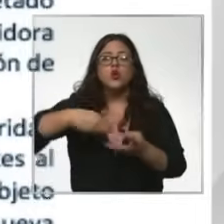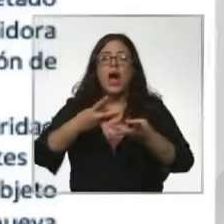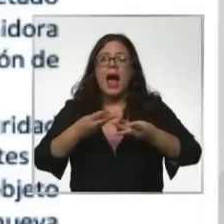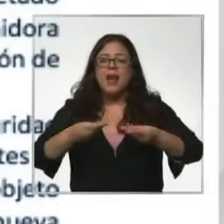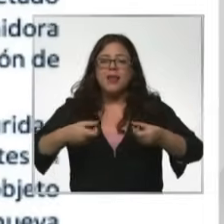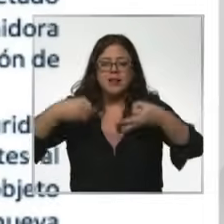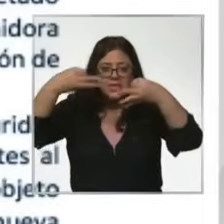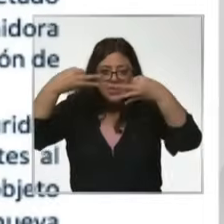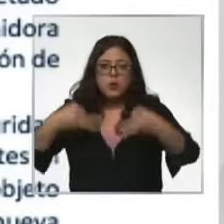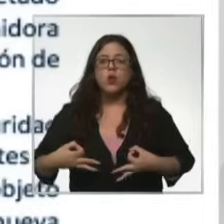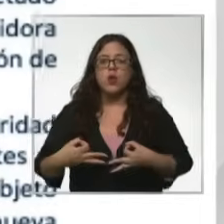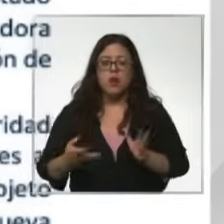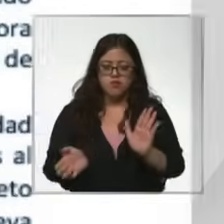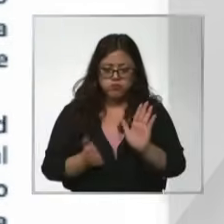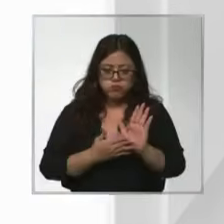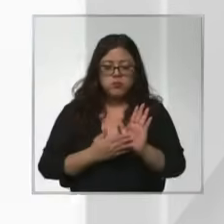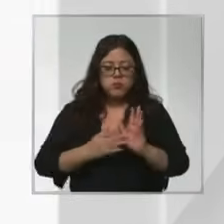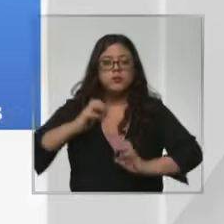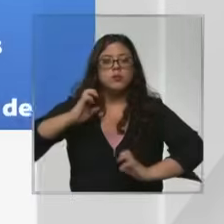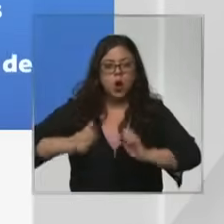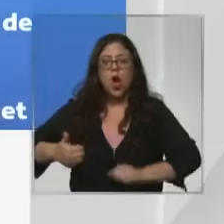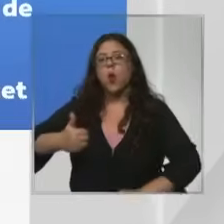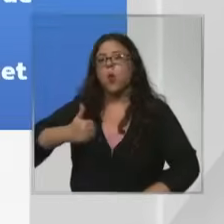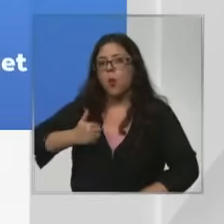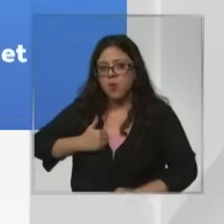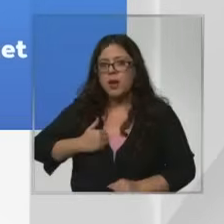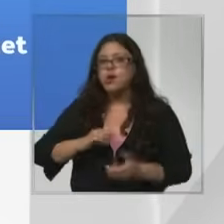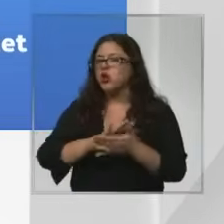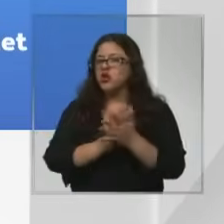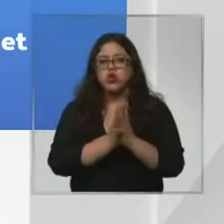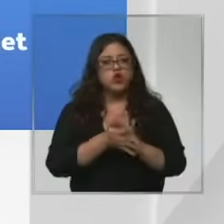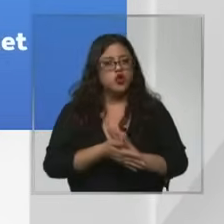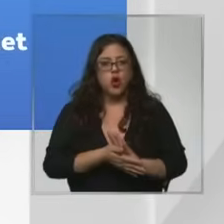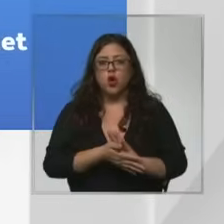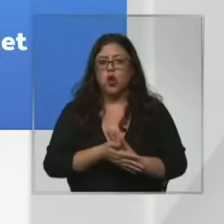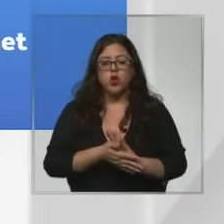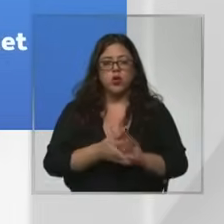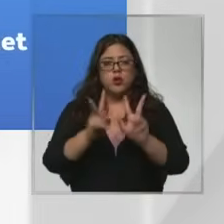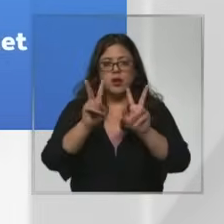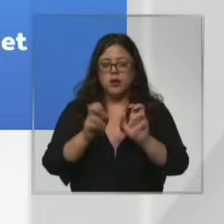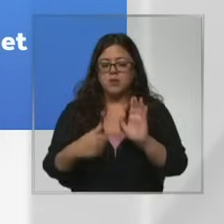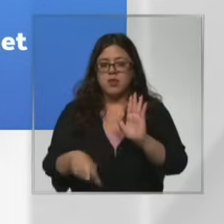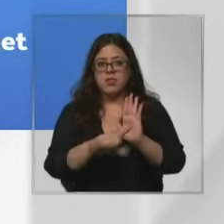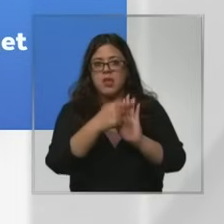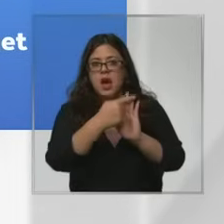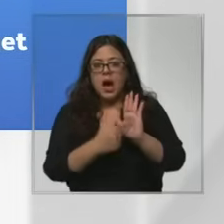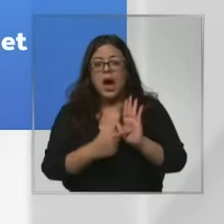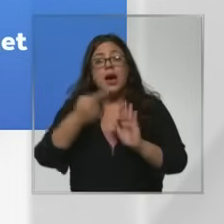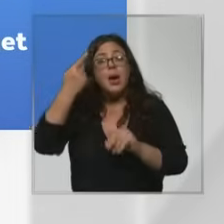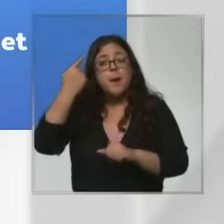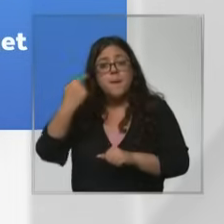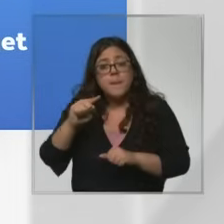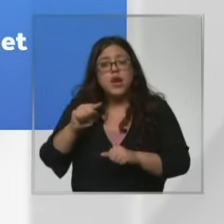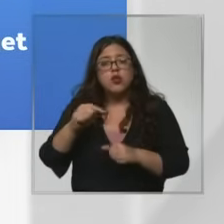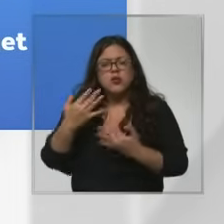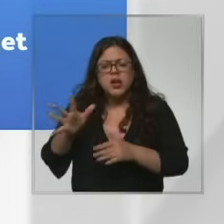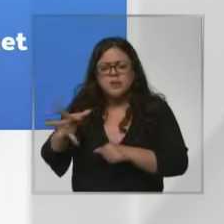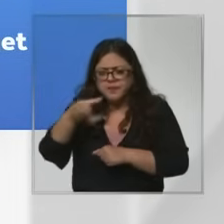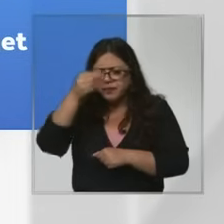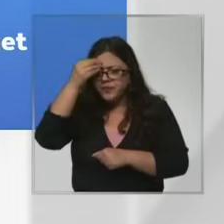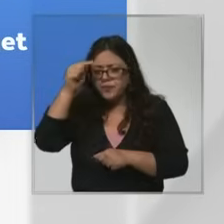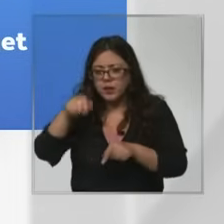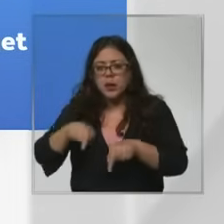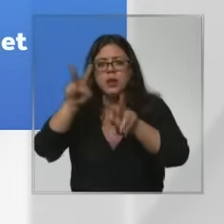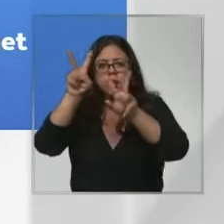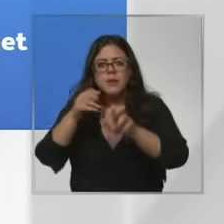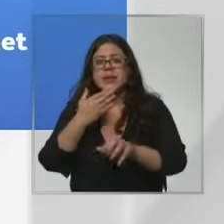y seguridad comprobada y como empresa cumplimos todas las regulaciones vigentes al respecto. Sin embargo, luego de tomar conocimiento de este